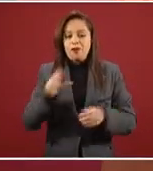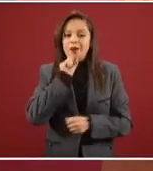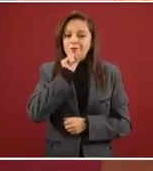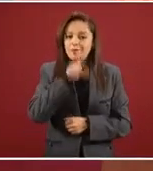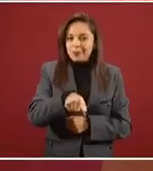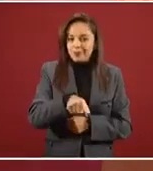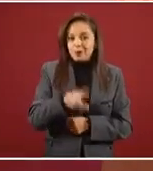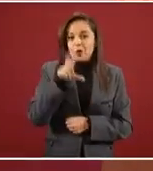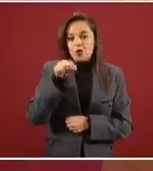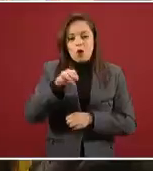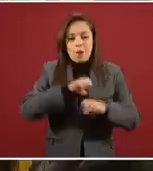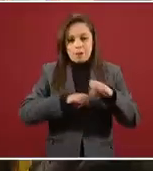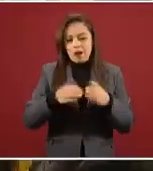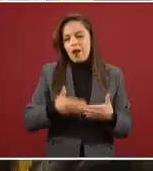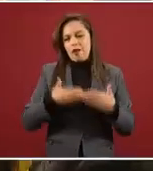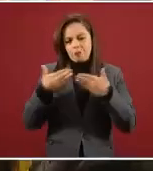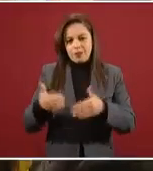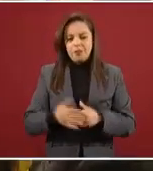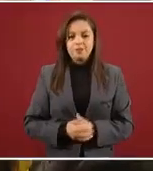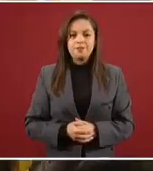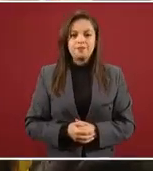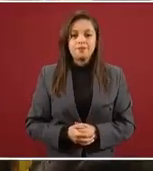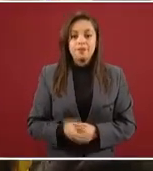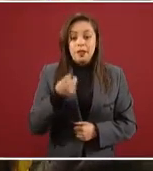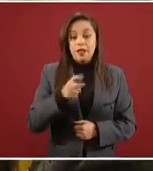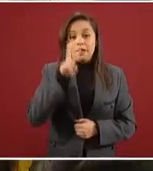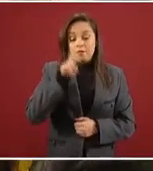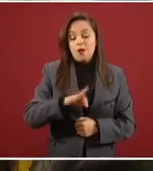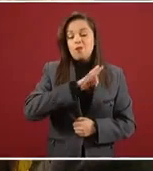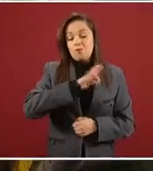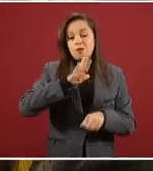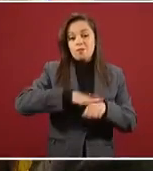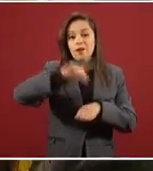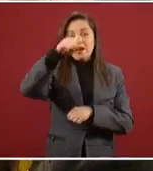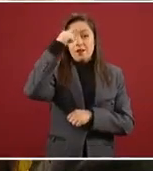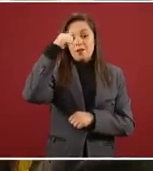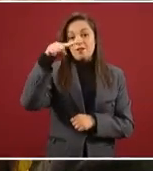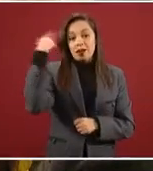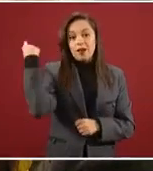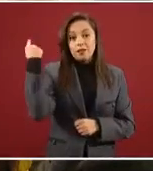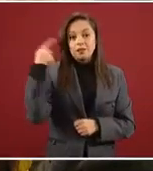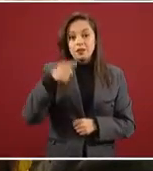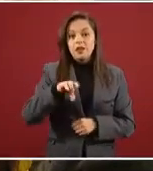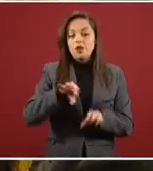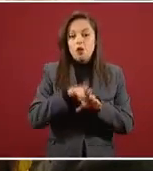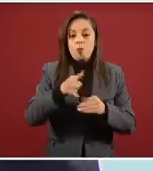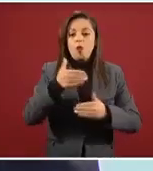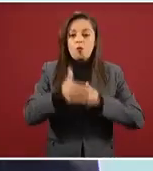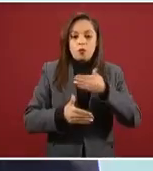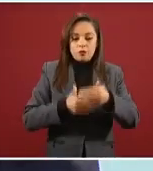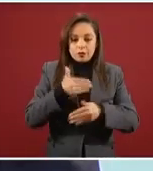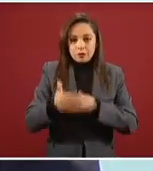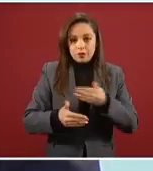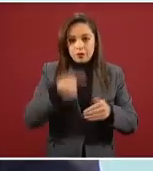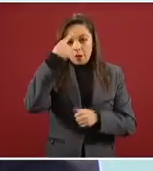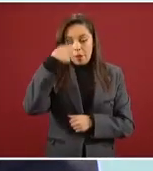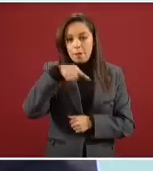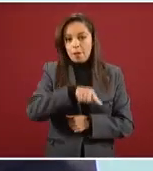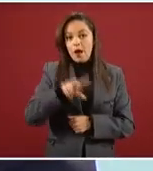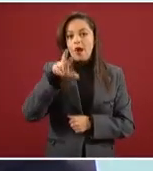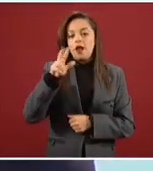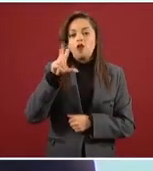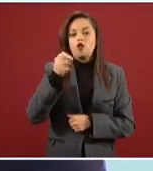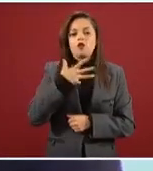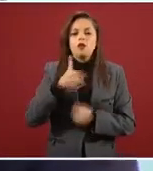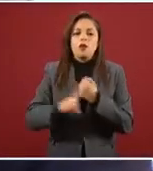que nosotros flexibilicemos y hagamos mucho más sencillo este proceso y no haya afectaciones en la cobertura de seguridad